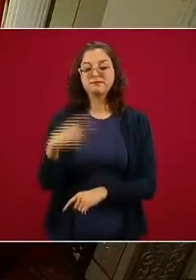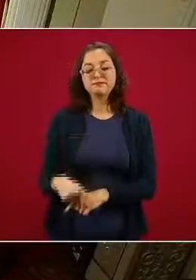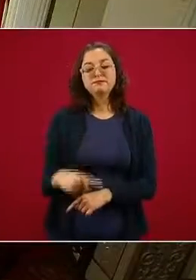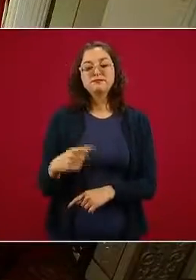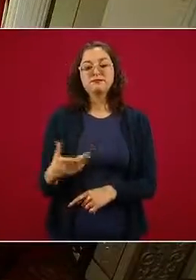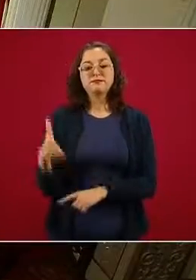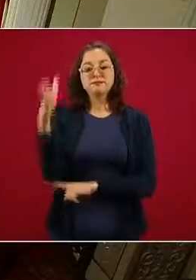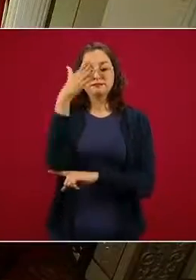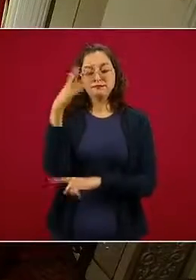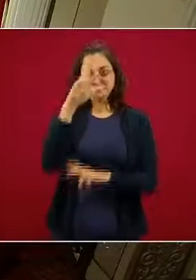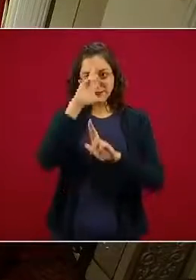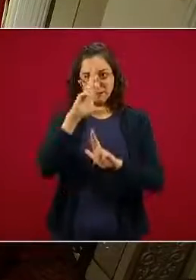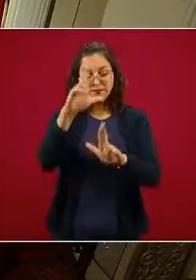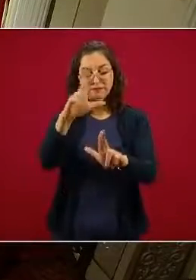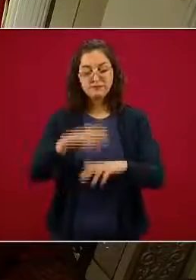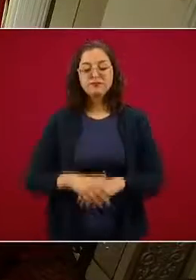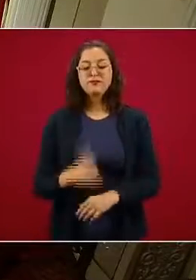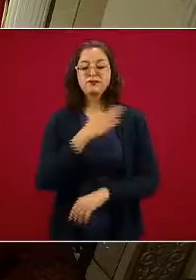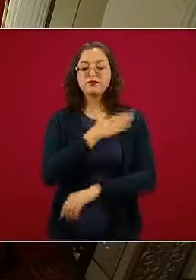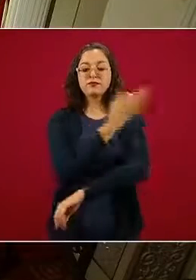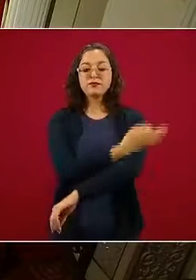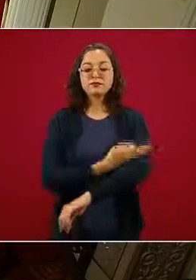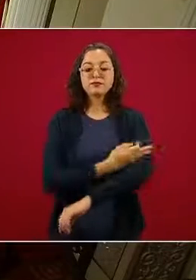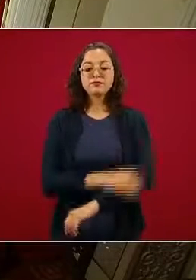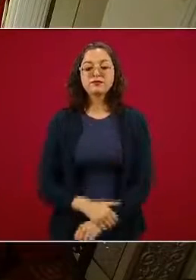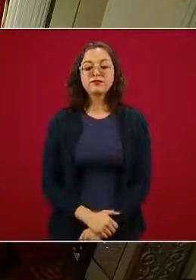patrio. Muy buenas tardes.